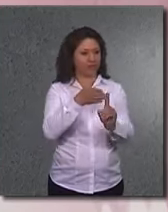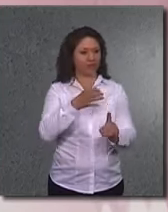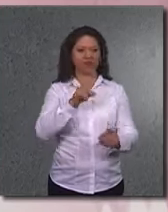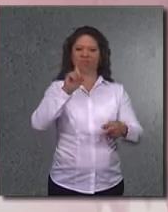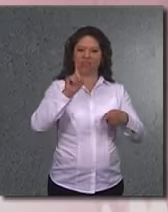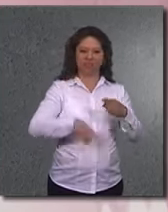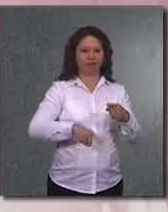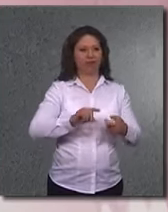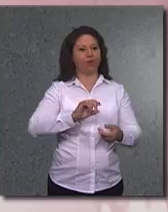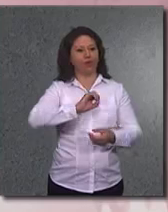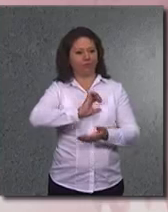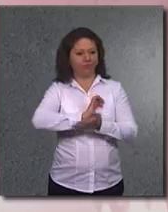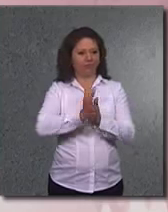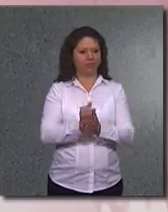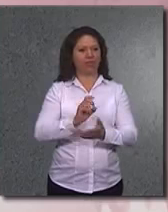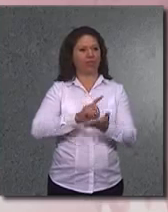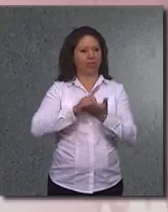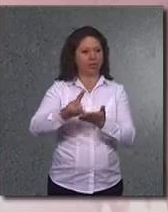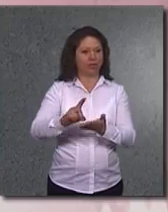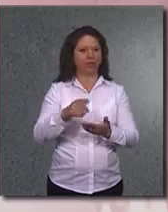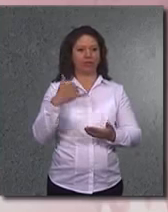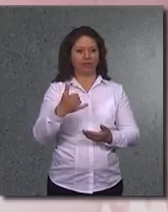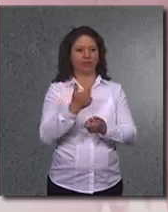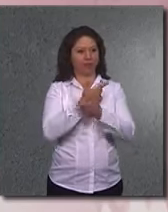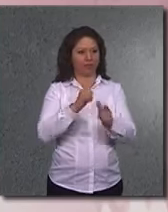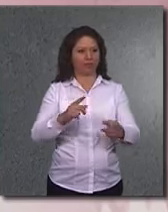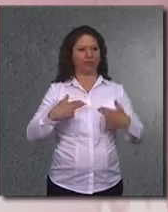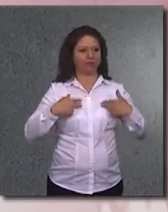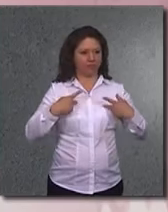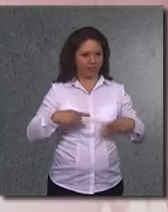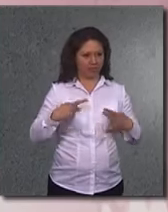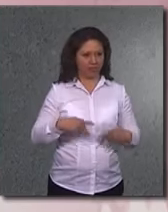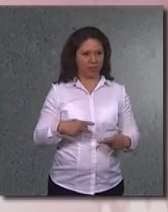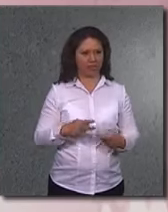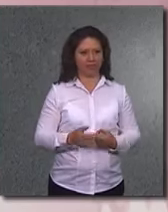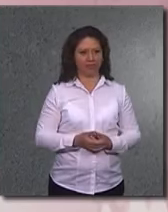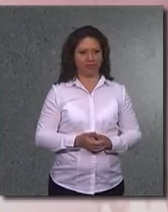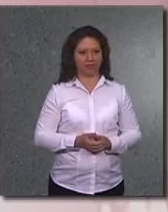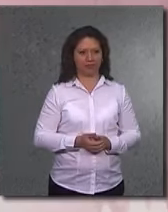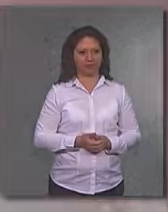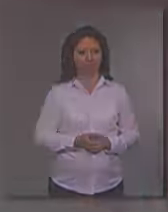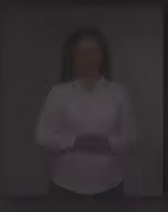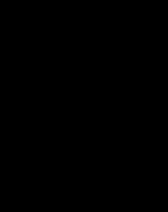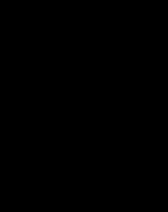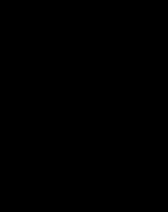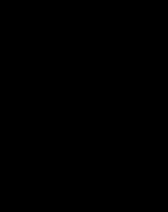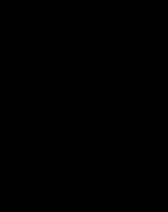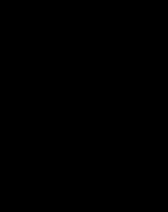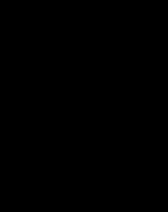por objeto anular o menoscabar los derechos y libertades de las personas.